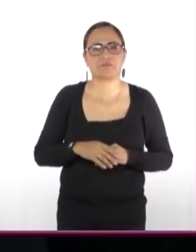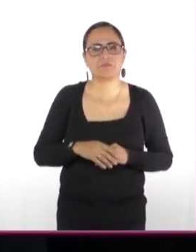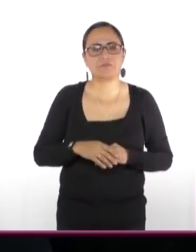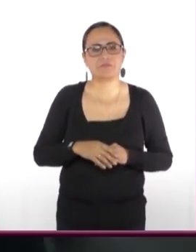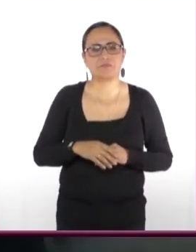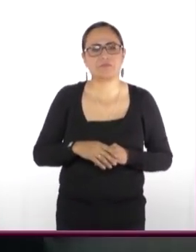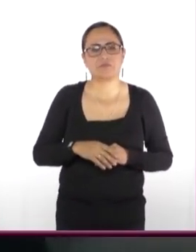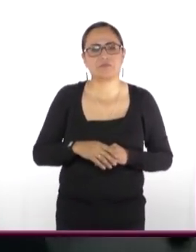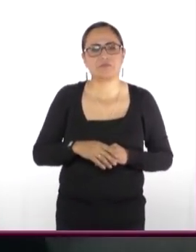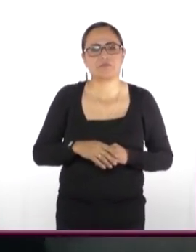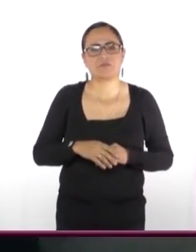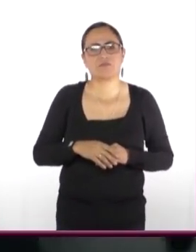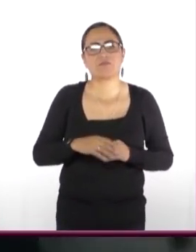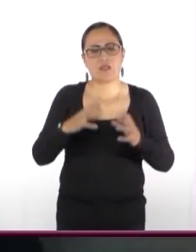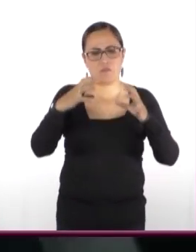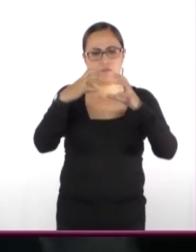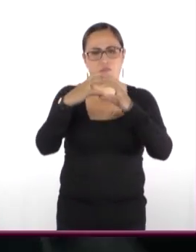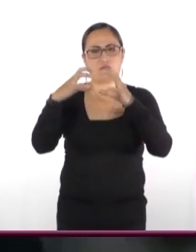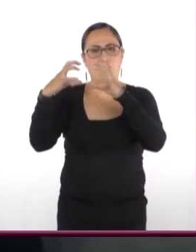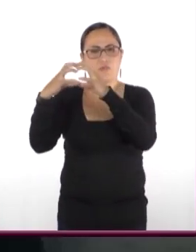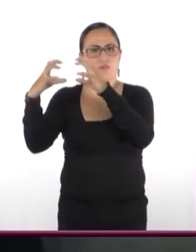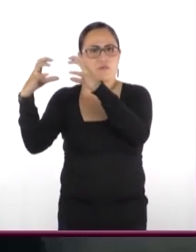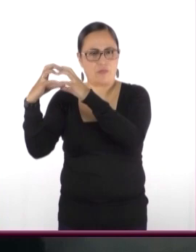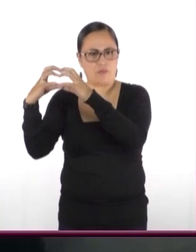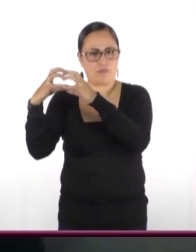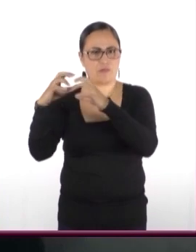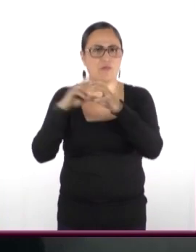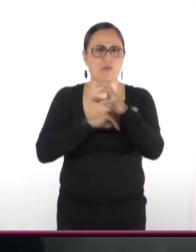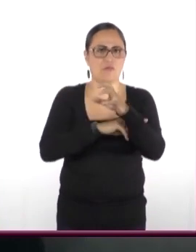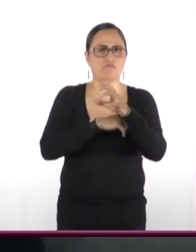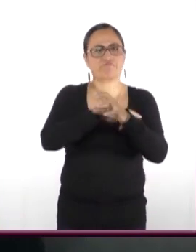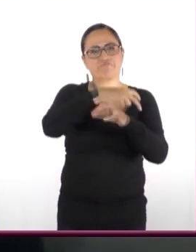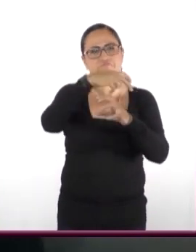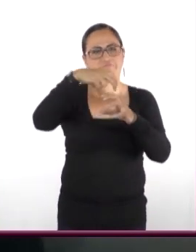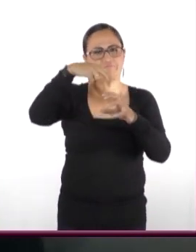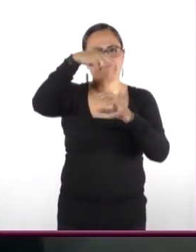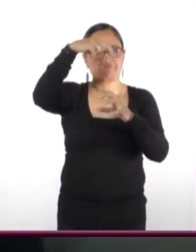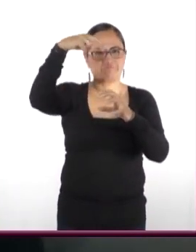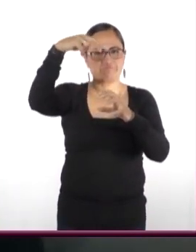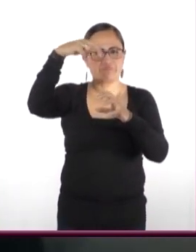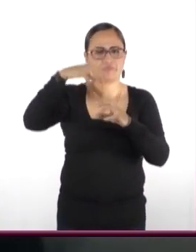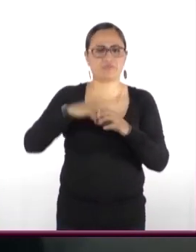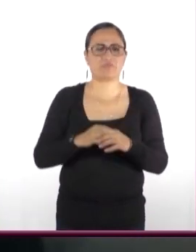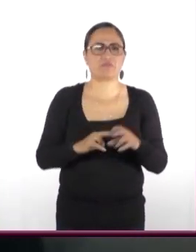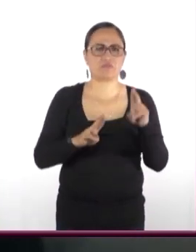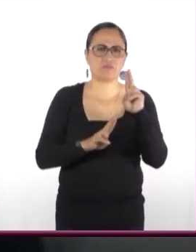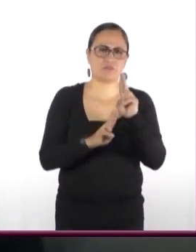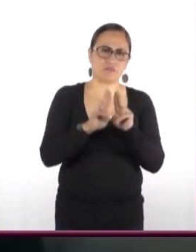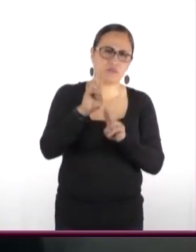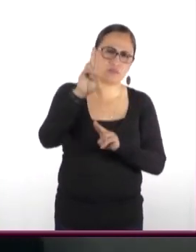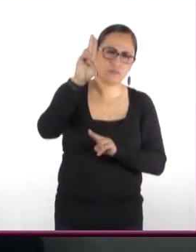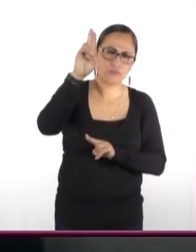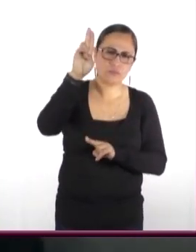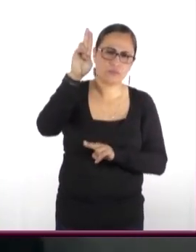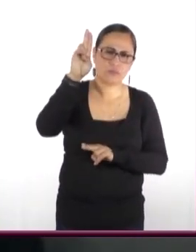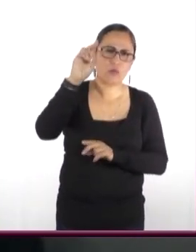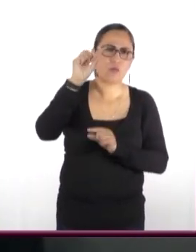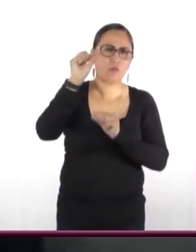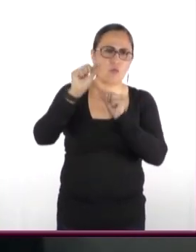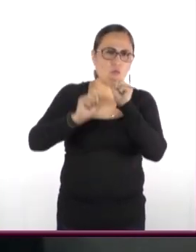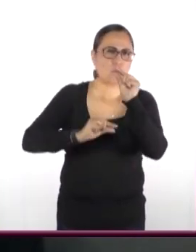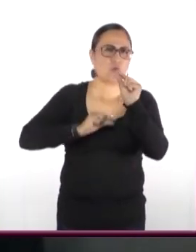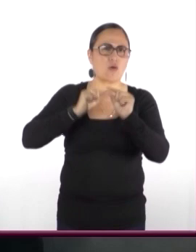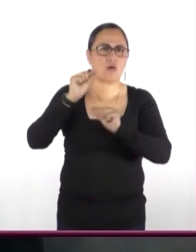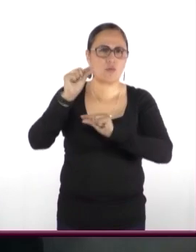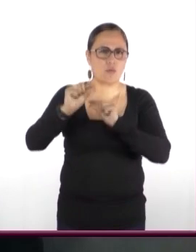que pasaron por planetas y luego fueron lanzadas, poco a poco se